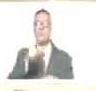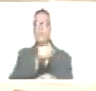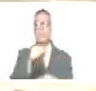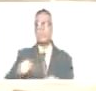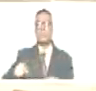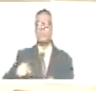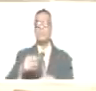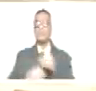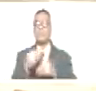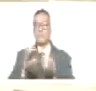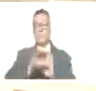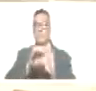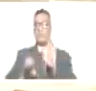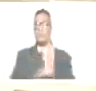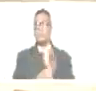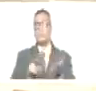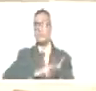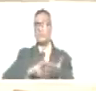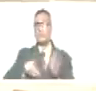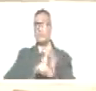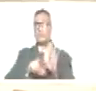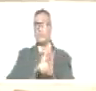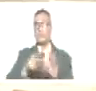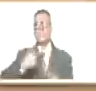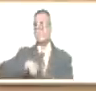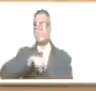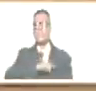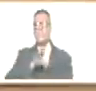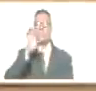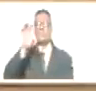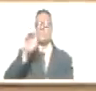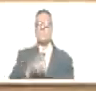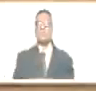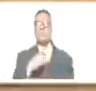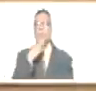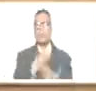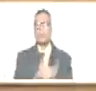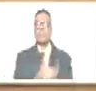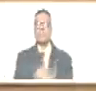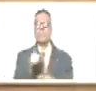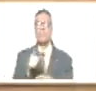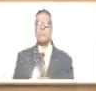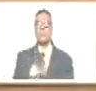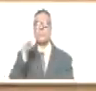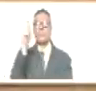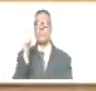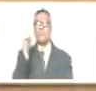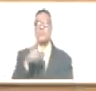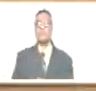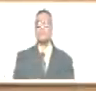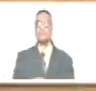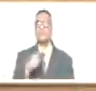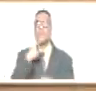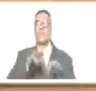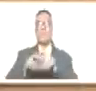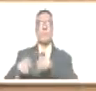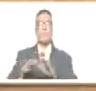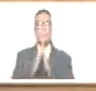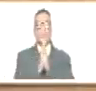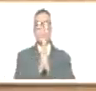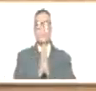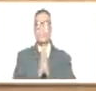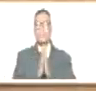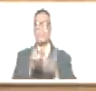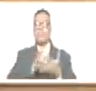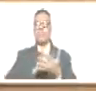la Constitución y a la ley de nuestra patria. Muchas gracias, querido diputado. Ciudadana secretaria, por favor, sírvase a dar lectura